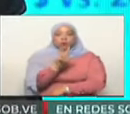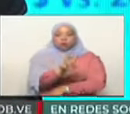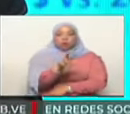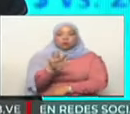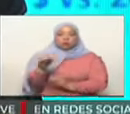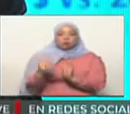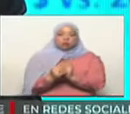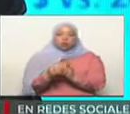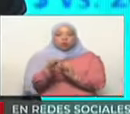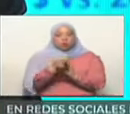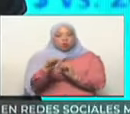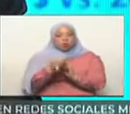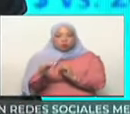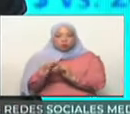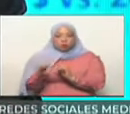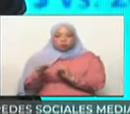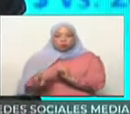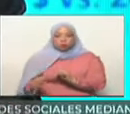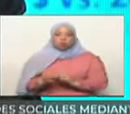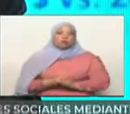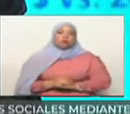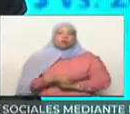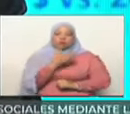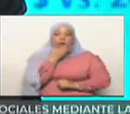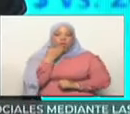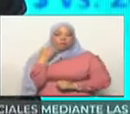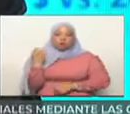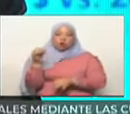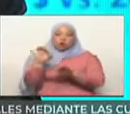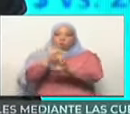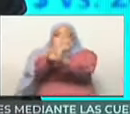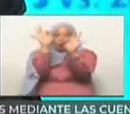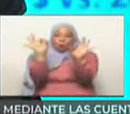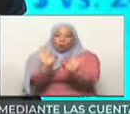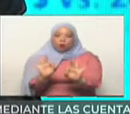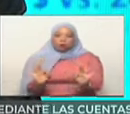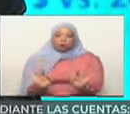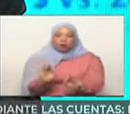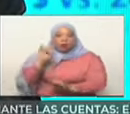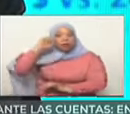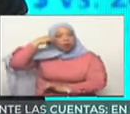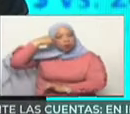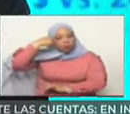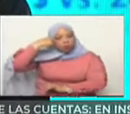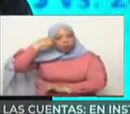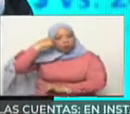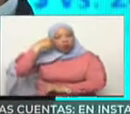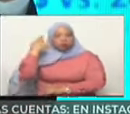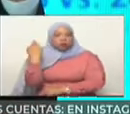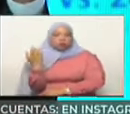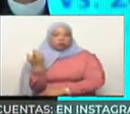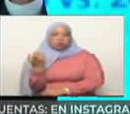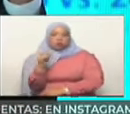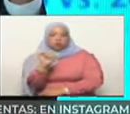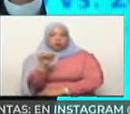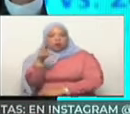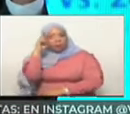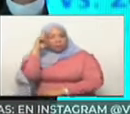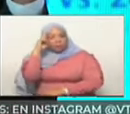335 municipios. Creo que es la mejor forma de recordar, conmemorar es la